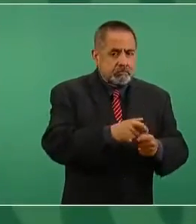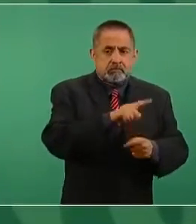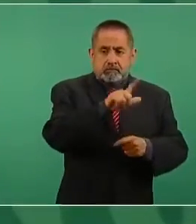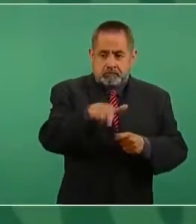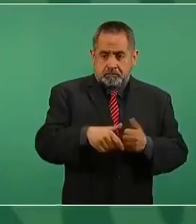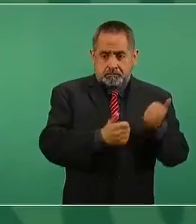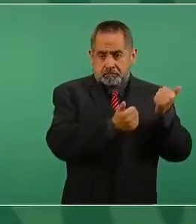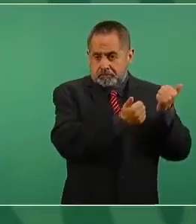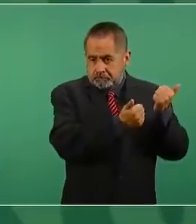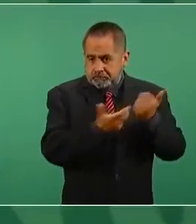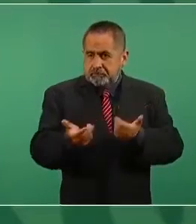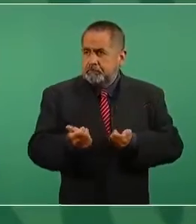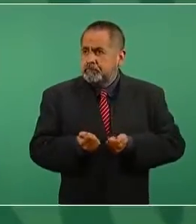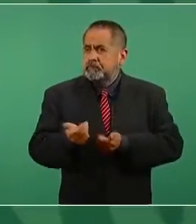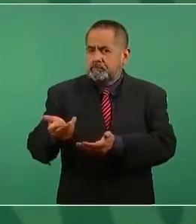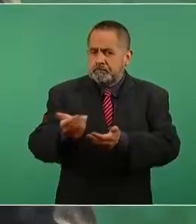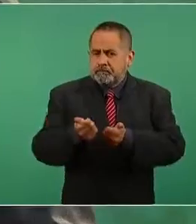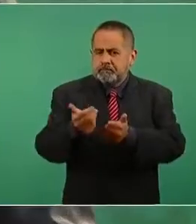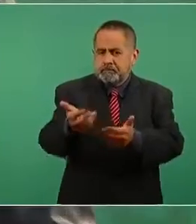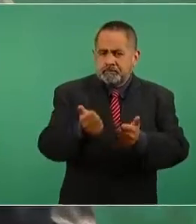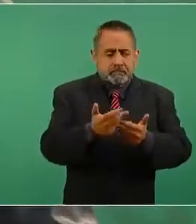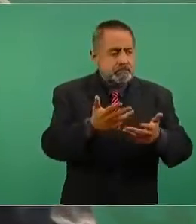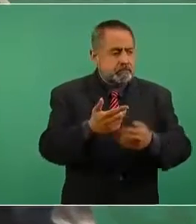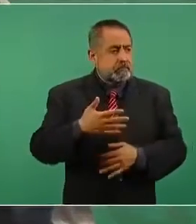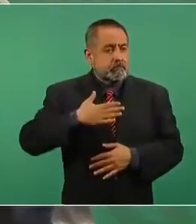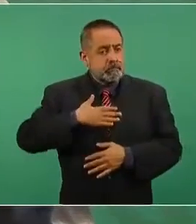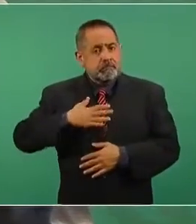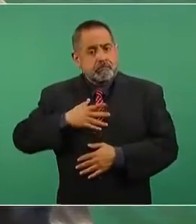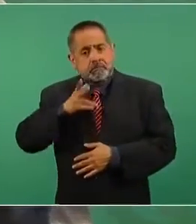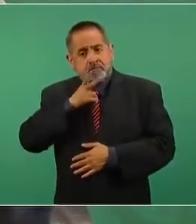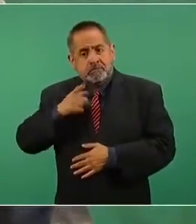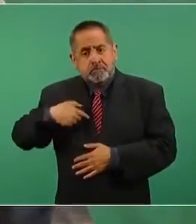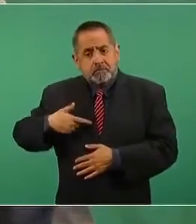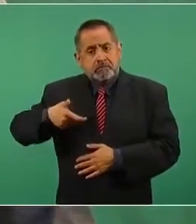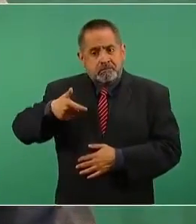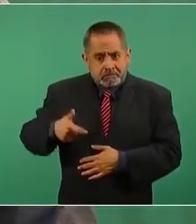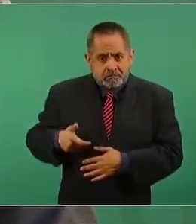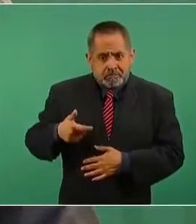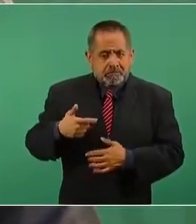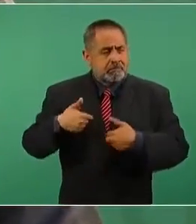transporte iba también con cargo a Pemex.